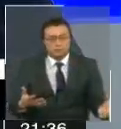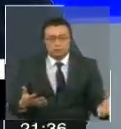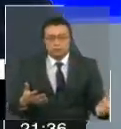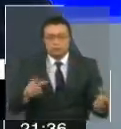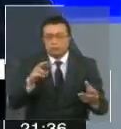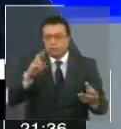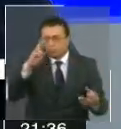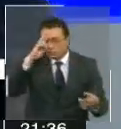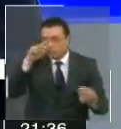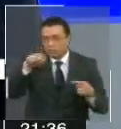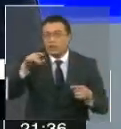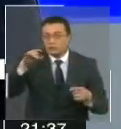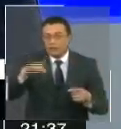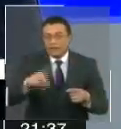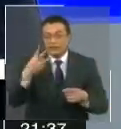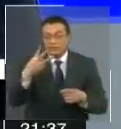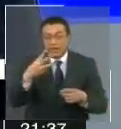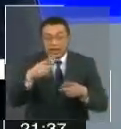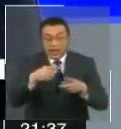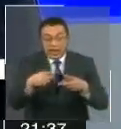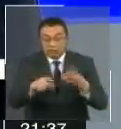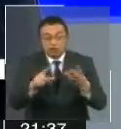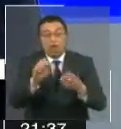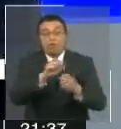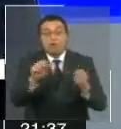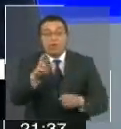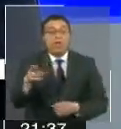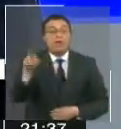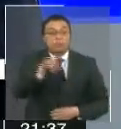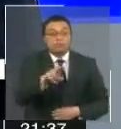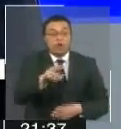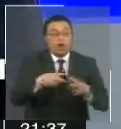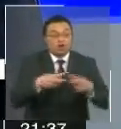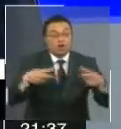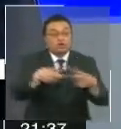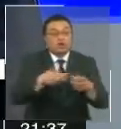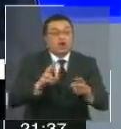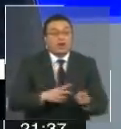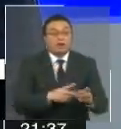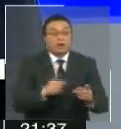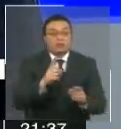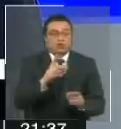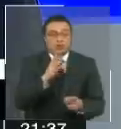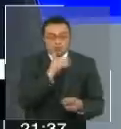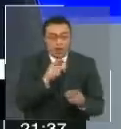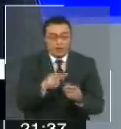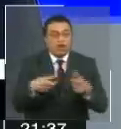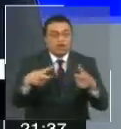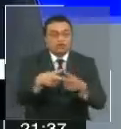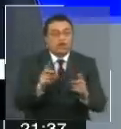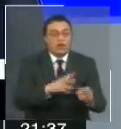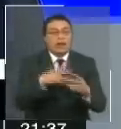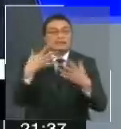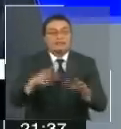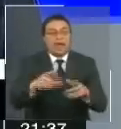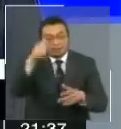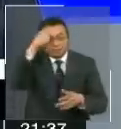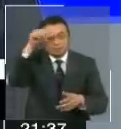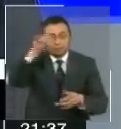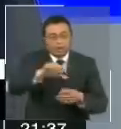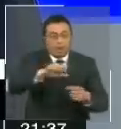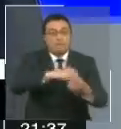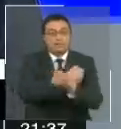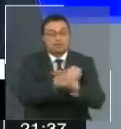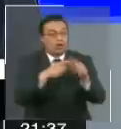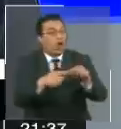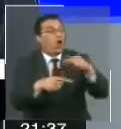por lo menos sabía que en 3 casos no podían volver a ser sometidos a un consejo de guerra. Eso demuestra que no hubo un consejo de guerra, porque ya habían sido condenados a penas de